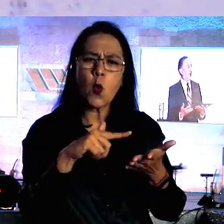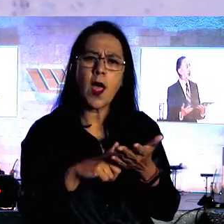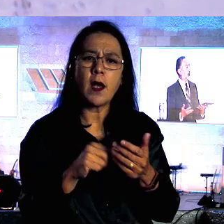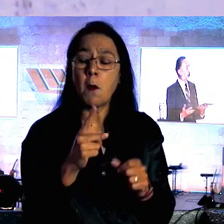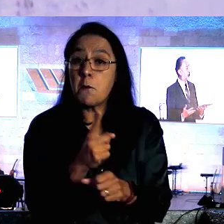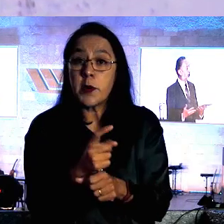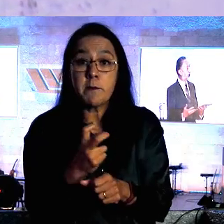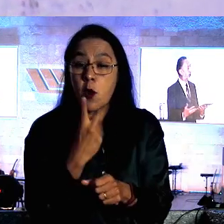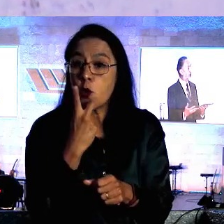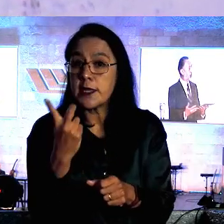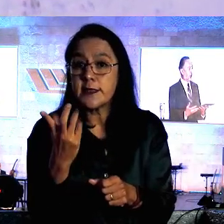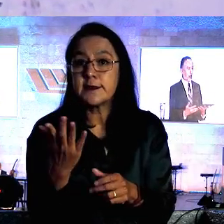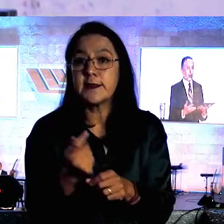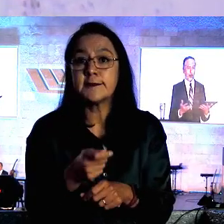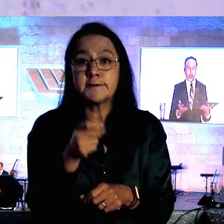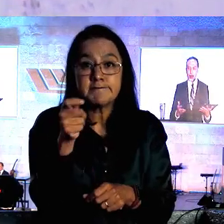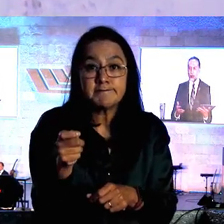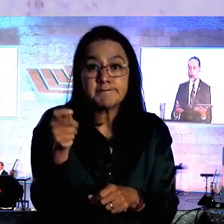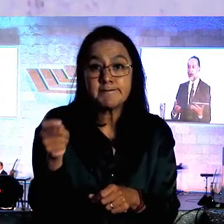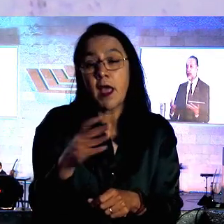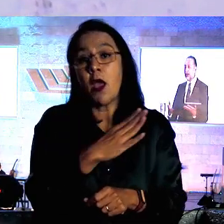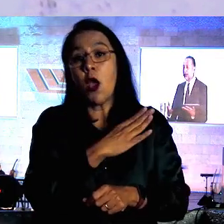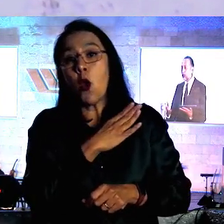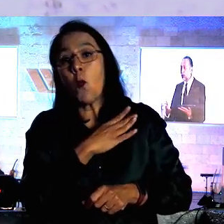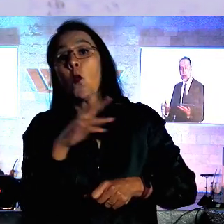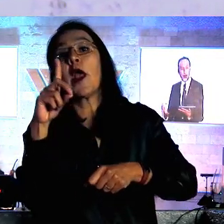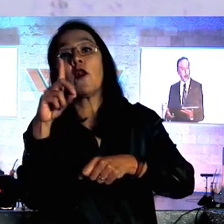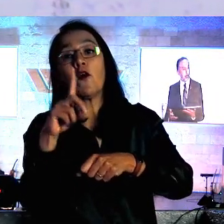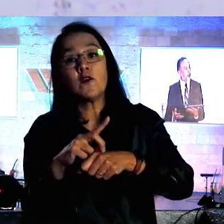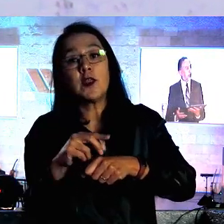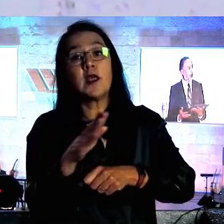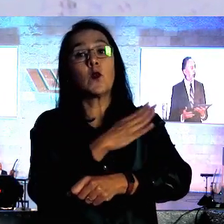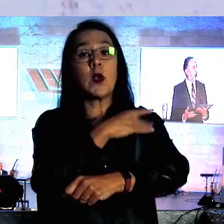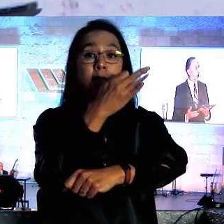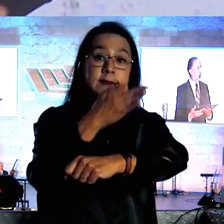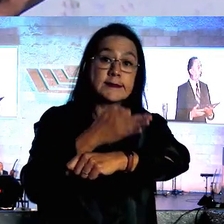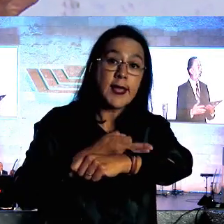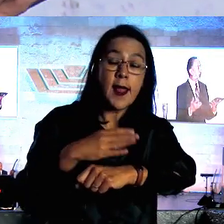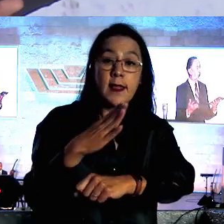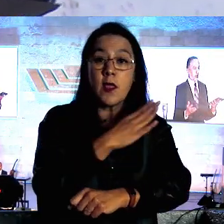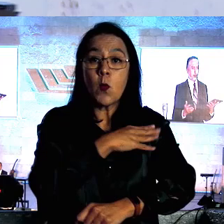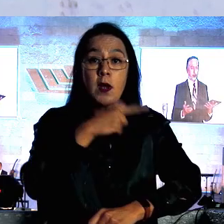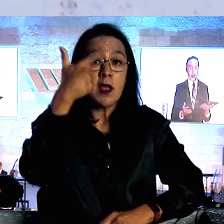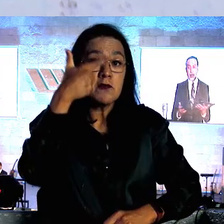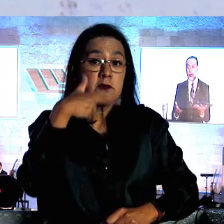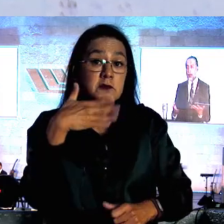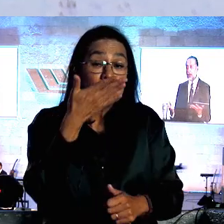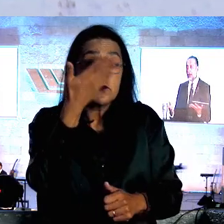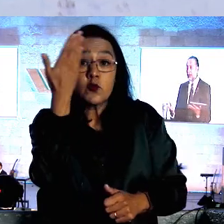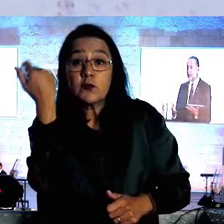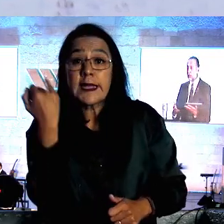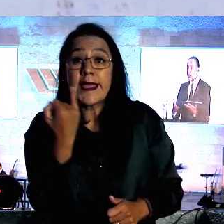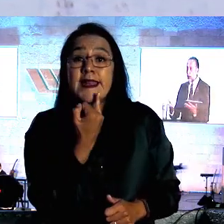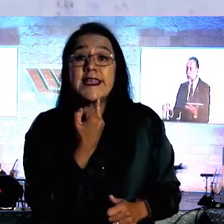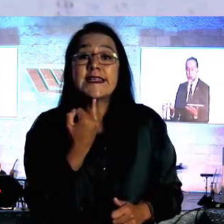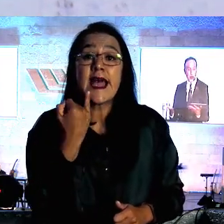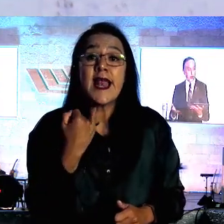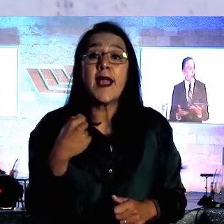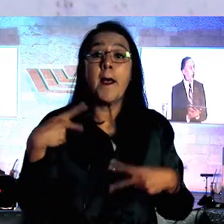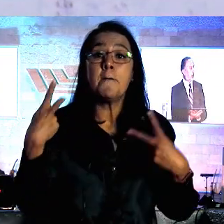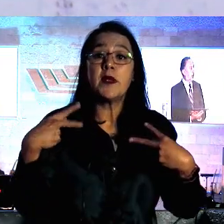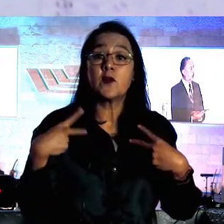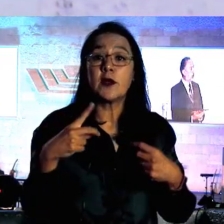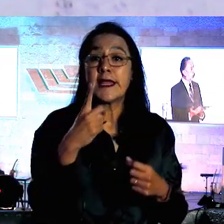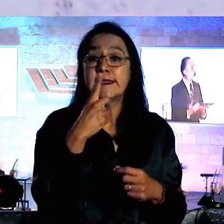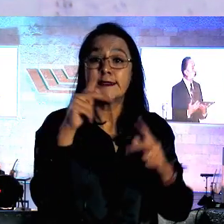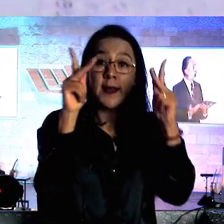dirías es, buenos días, buenas tardes, buenas noches, qué sé yo. En Israel la gente dice, shalom, shalom.